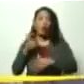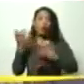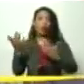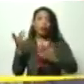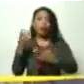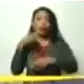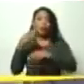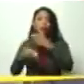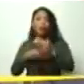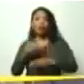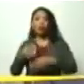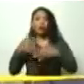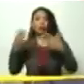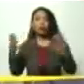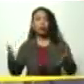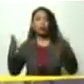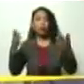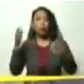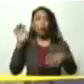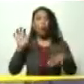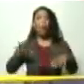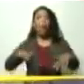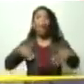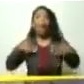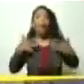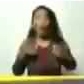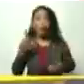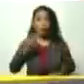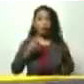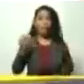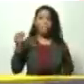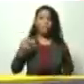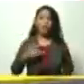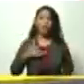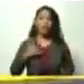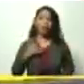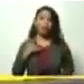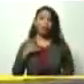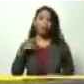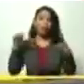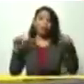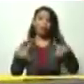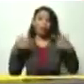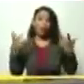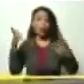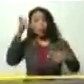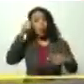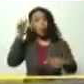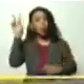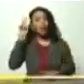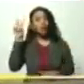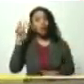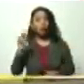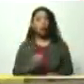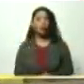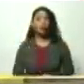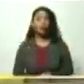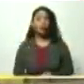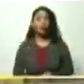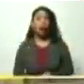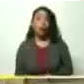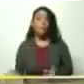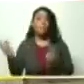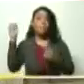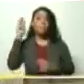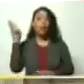definió acerca de cuáles eran las necesidades más sentidas de la población de Venezuela la plataforma